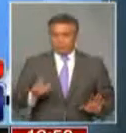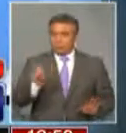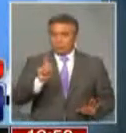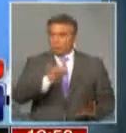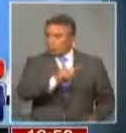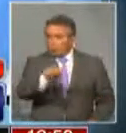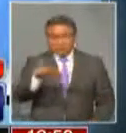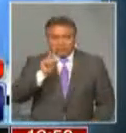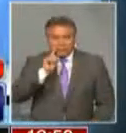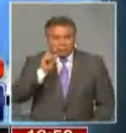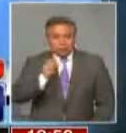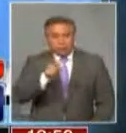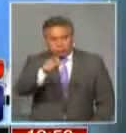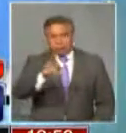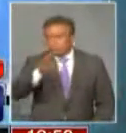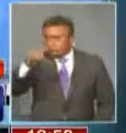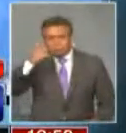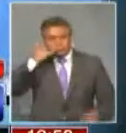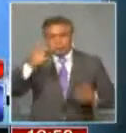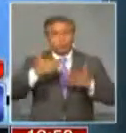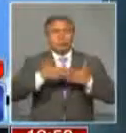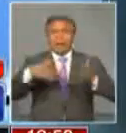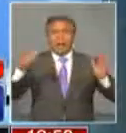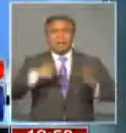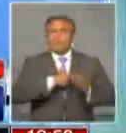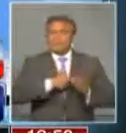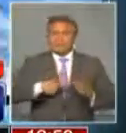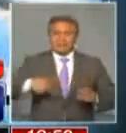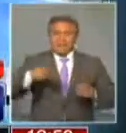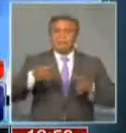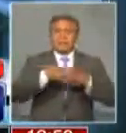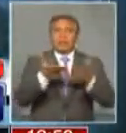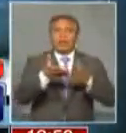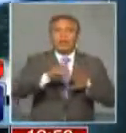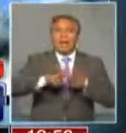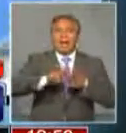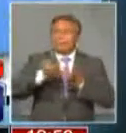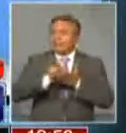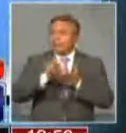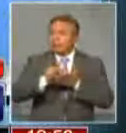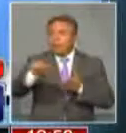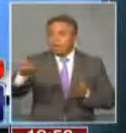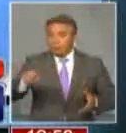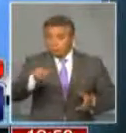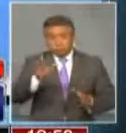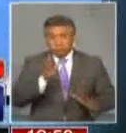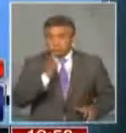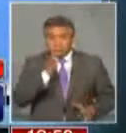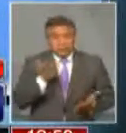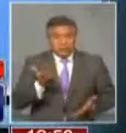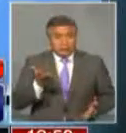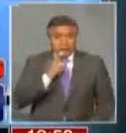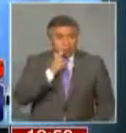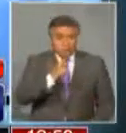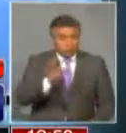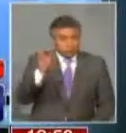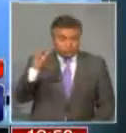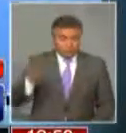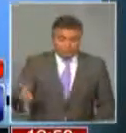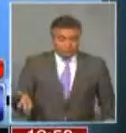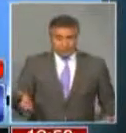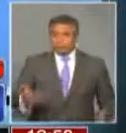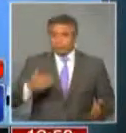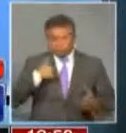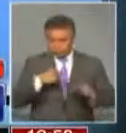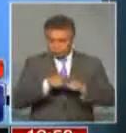pueda decir, porque tú puedes llamar a cualquier presidente de partido que le pregunte qué está haciendo su diputado actualmente y a lo mejor no va a saber qué responder. Nosotros no tenemos